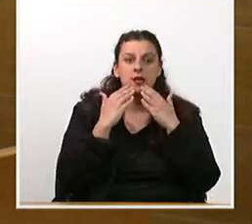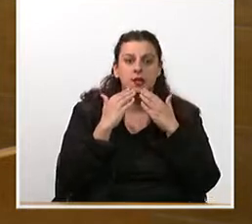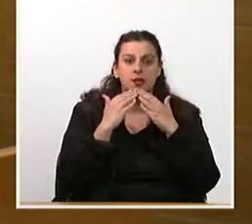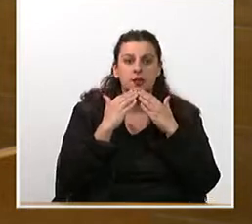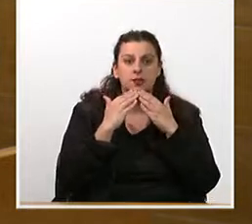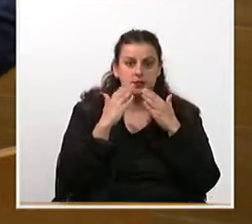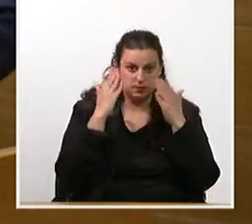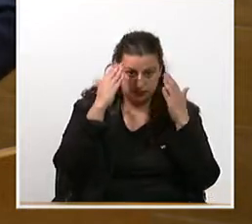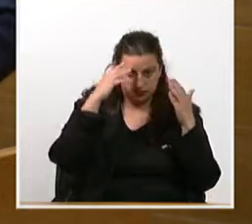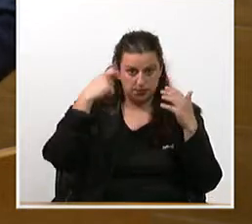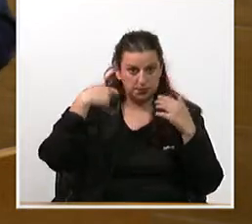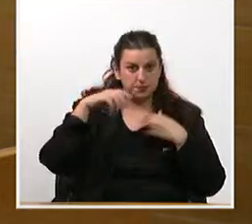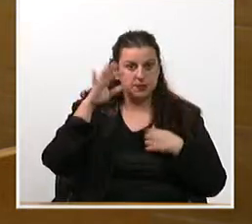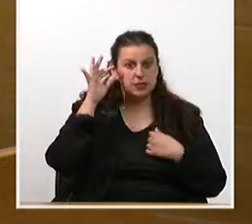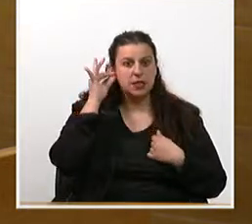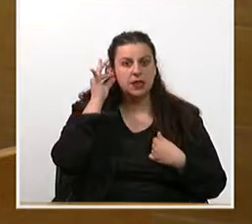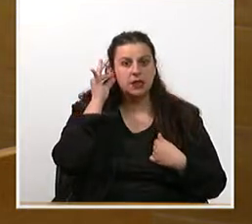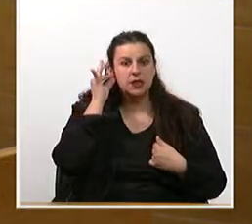presidenta